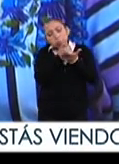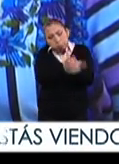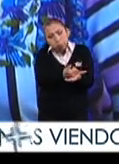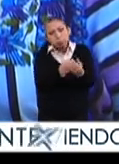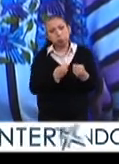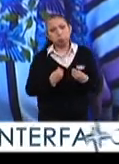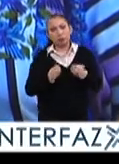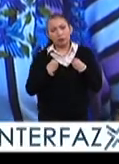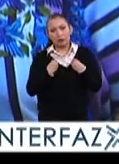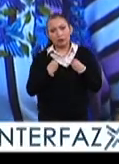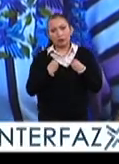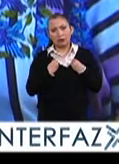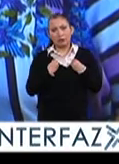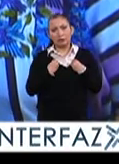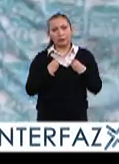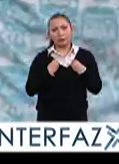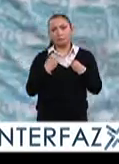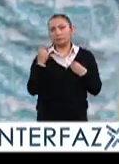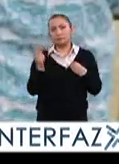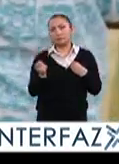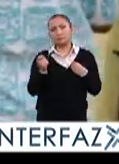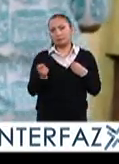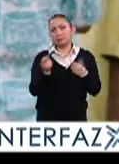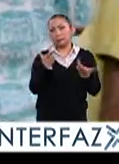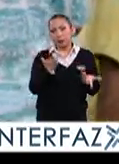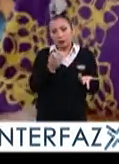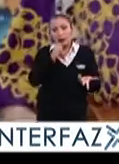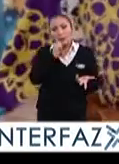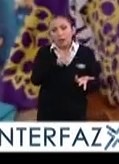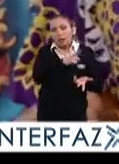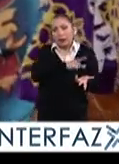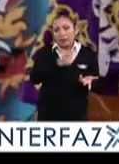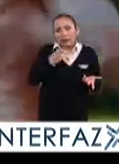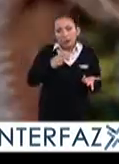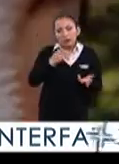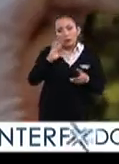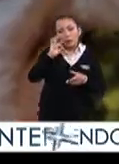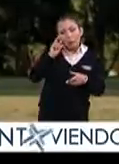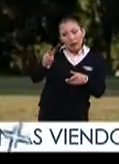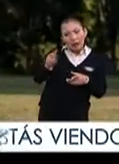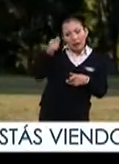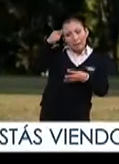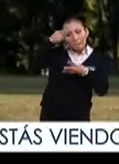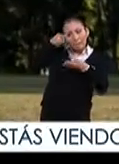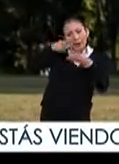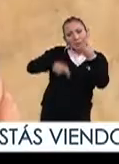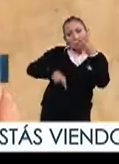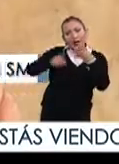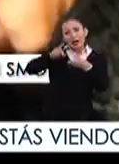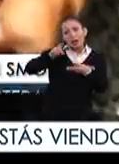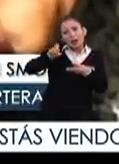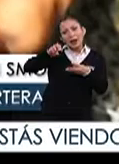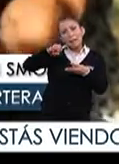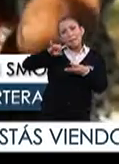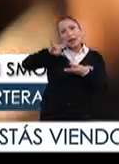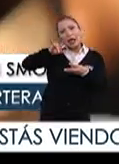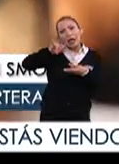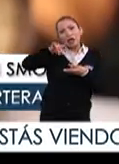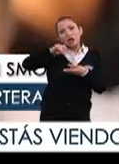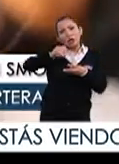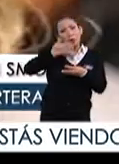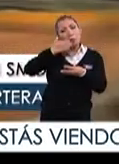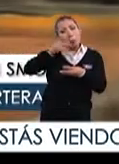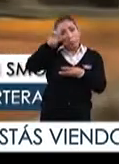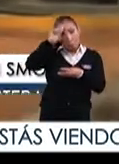vida. ¿Qué quiere decir? Quiere decir que también tenemos que retomar las metas de milenio, que tienen muy